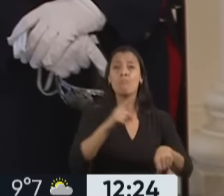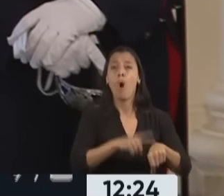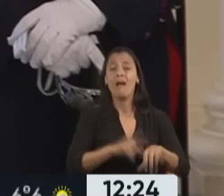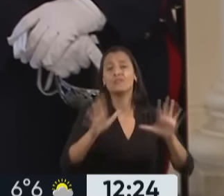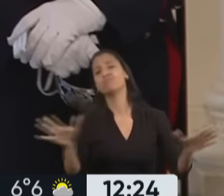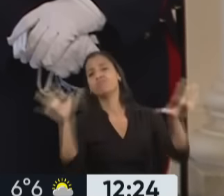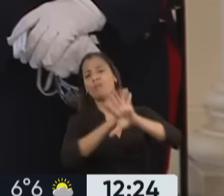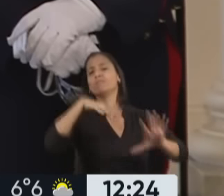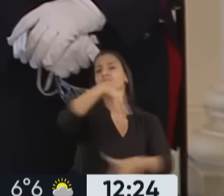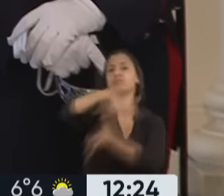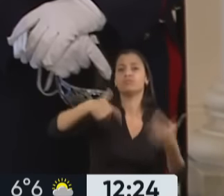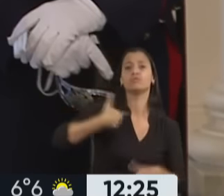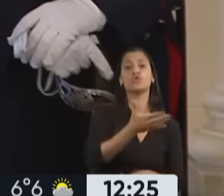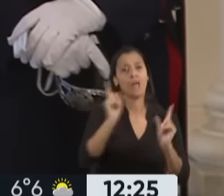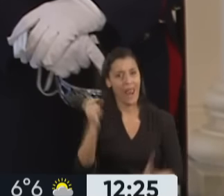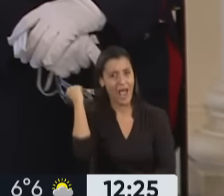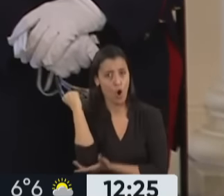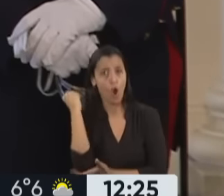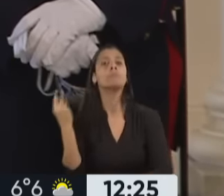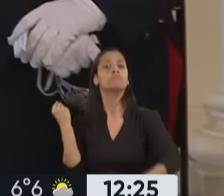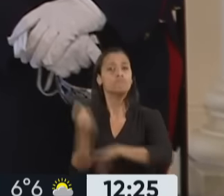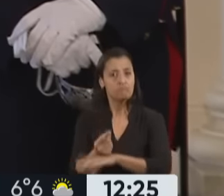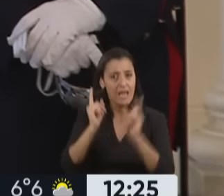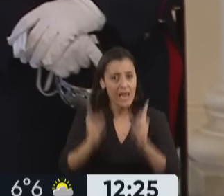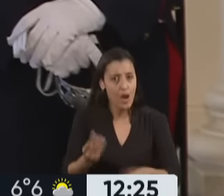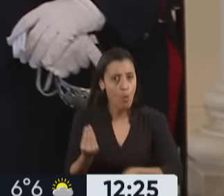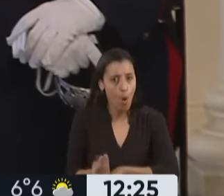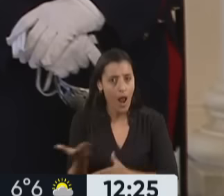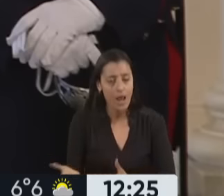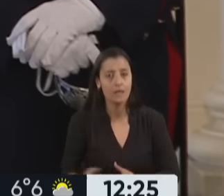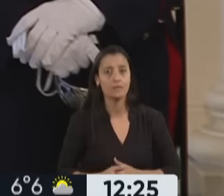tremendo caos social y económico.